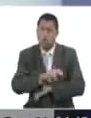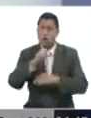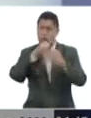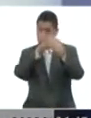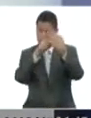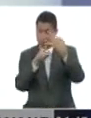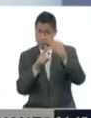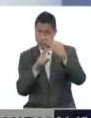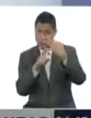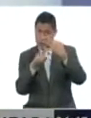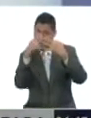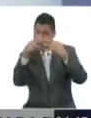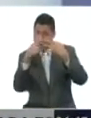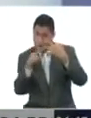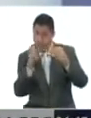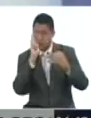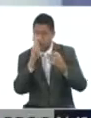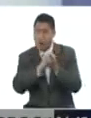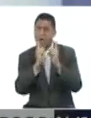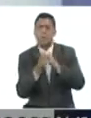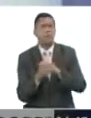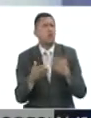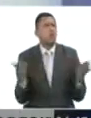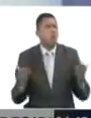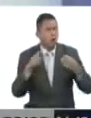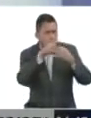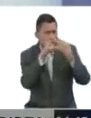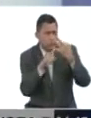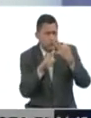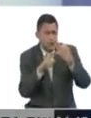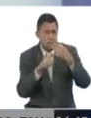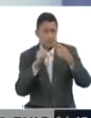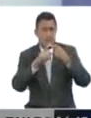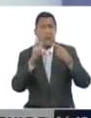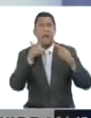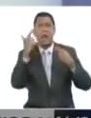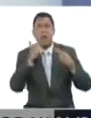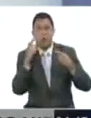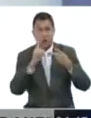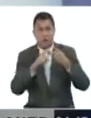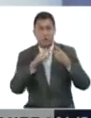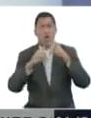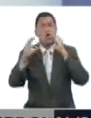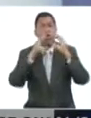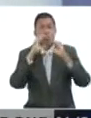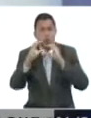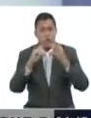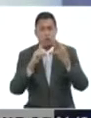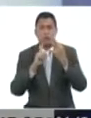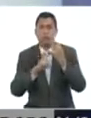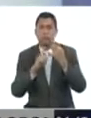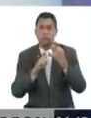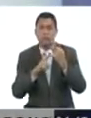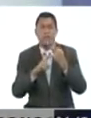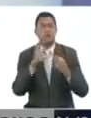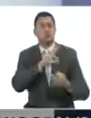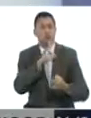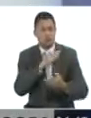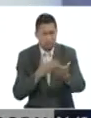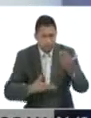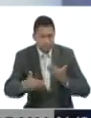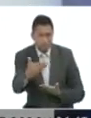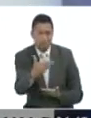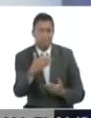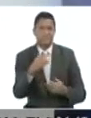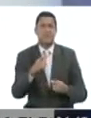elementos fundamentales se están viendo alterados. ¿Cuáles son esos elementos, doctor? Lenguaje, comunicación y la parte social. Es